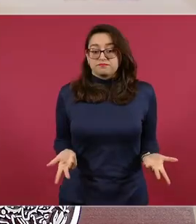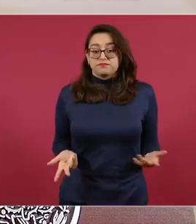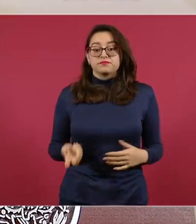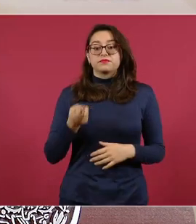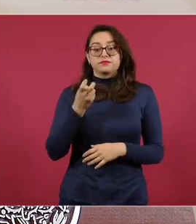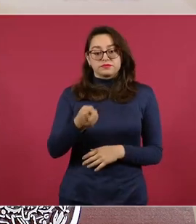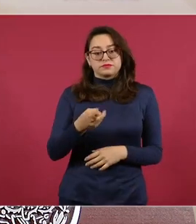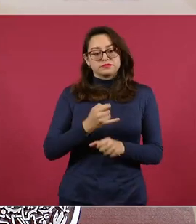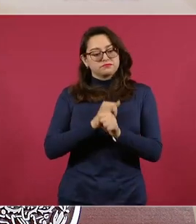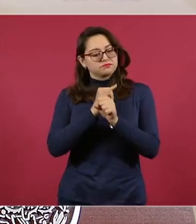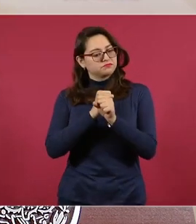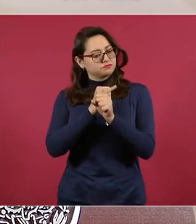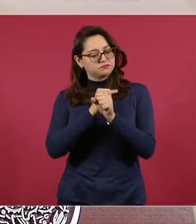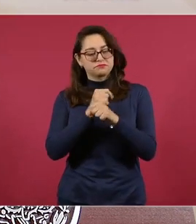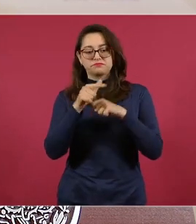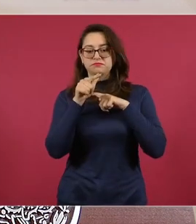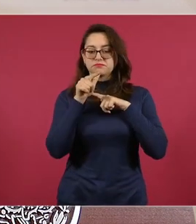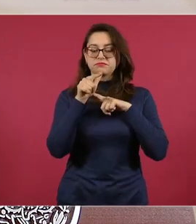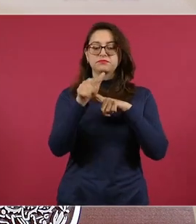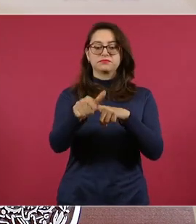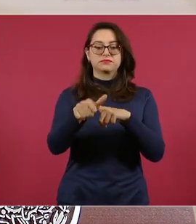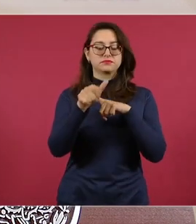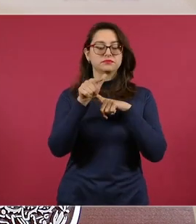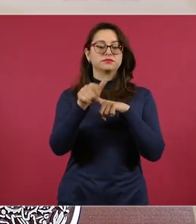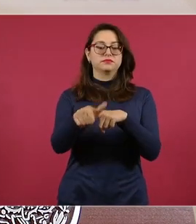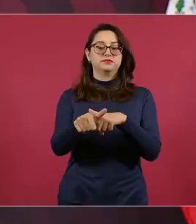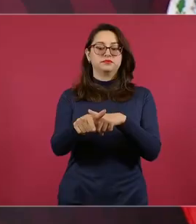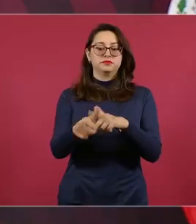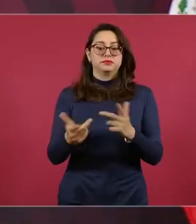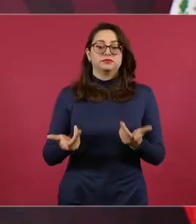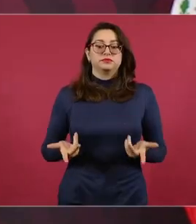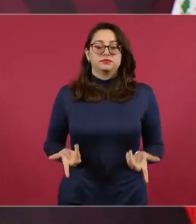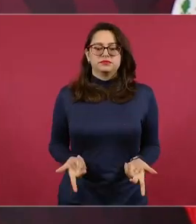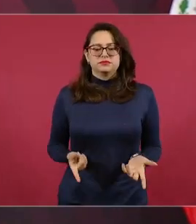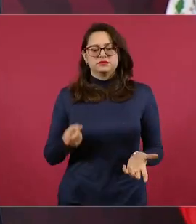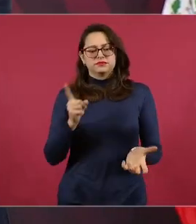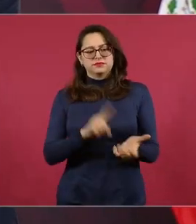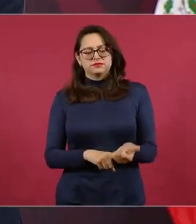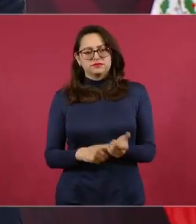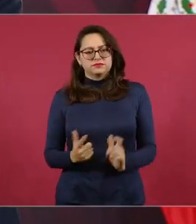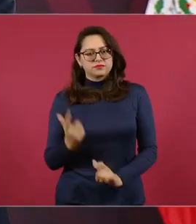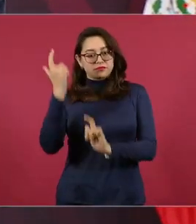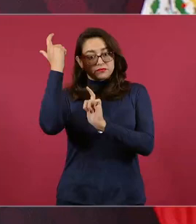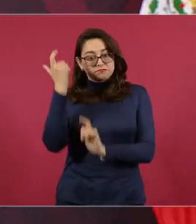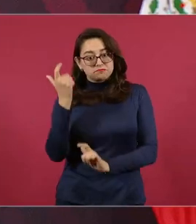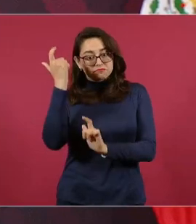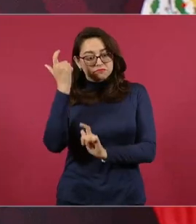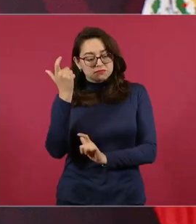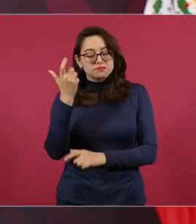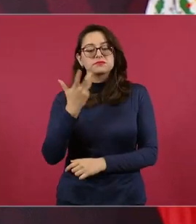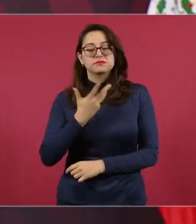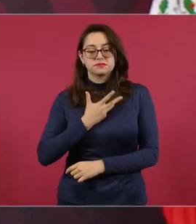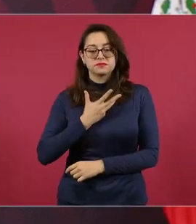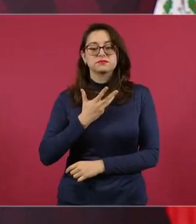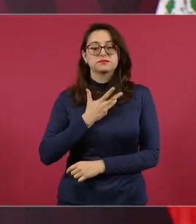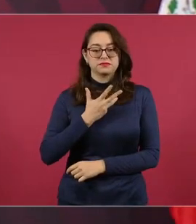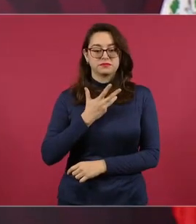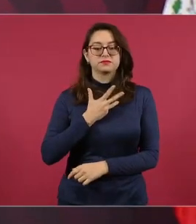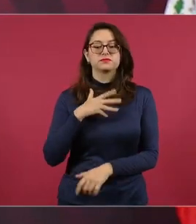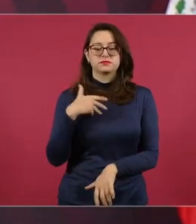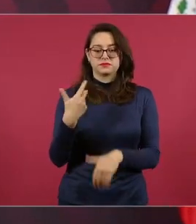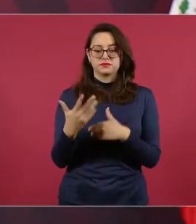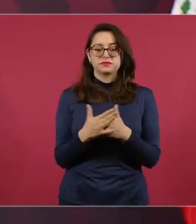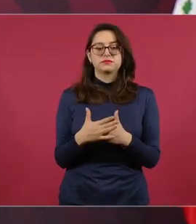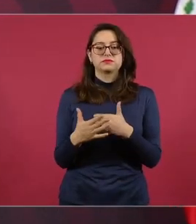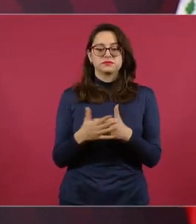investigación acerca del armamento. Ya se va a informar,